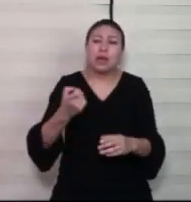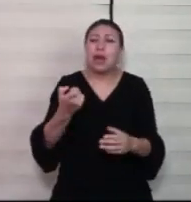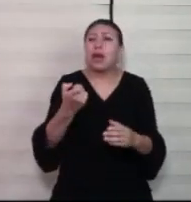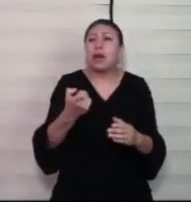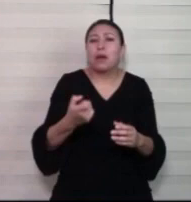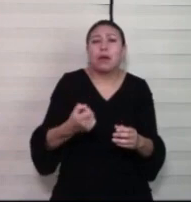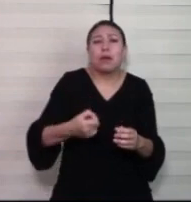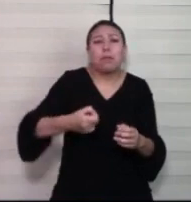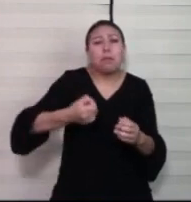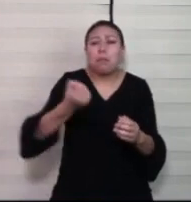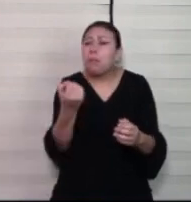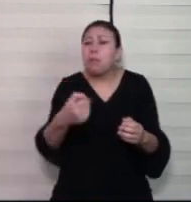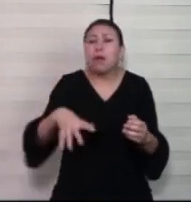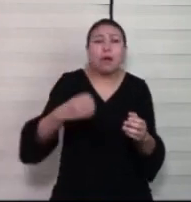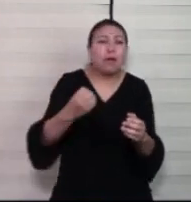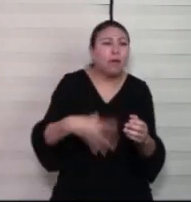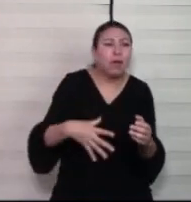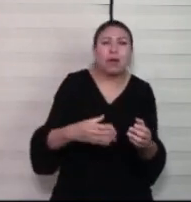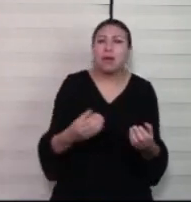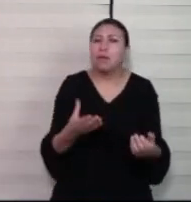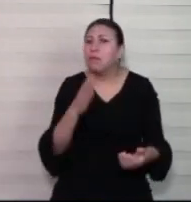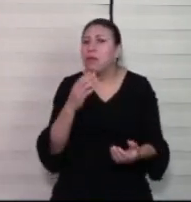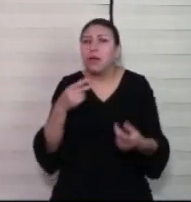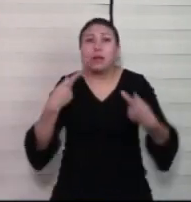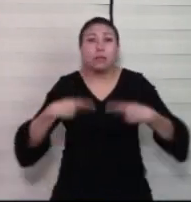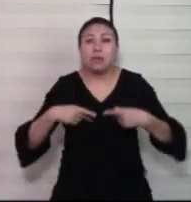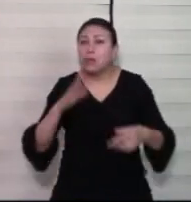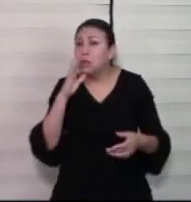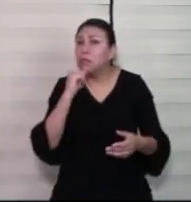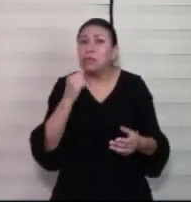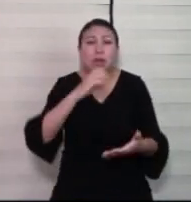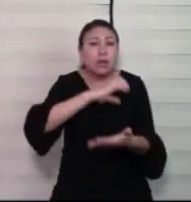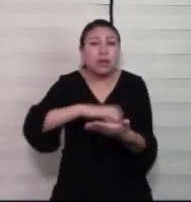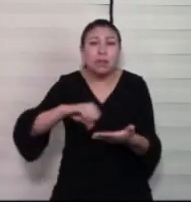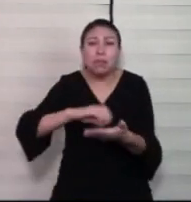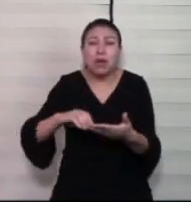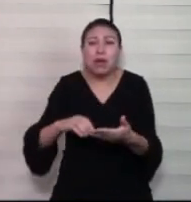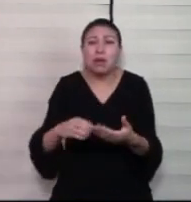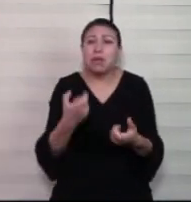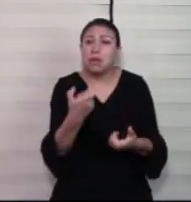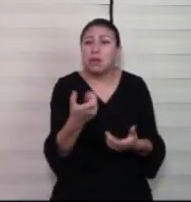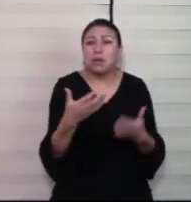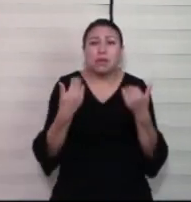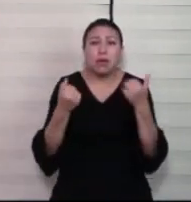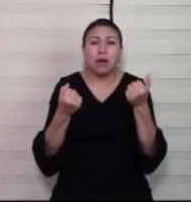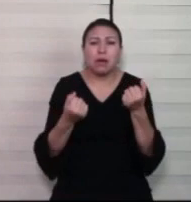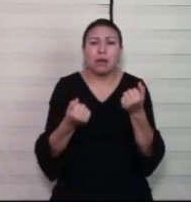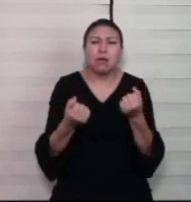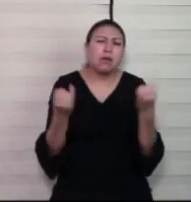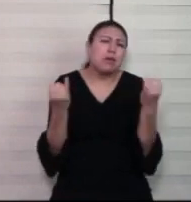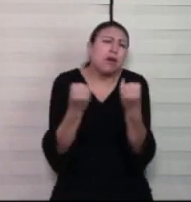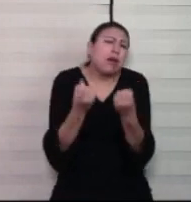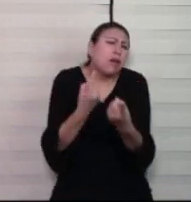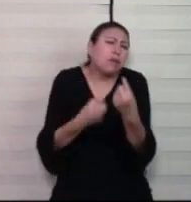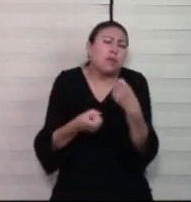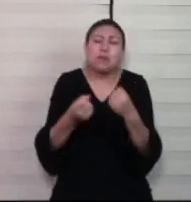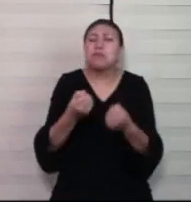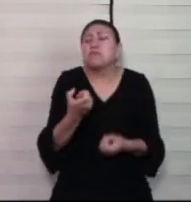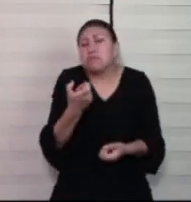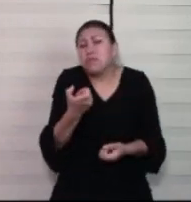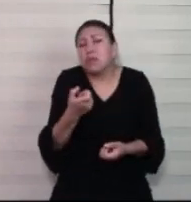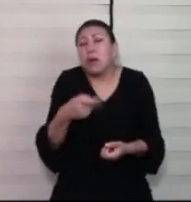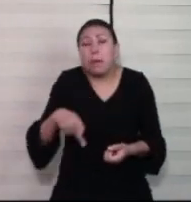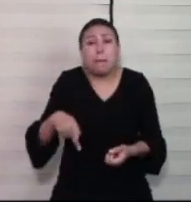dan ofertas y todo, la gente no puede comprar. No tiene el dinero. Algunos lo tienen. Y algunos pueden